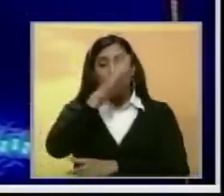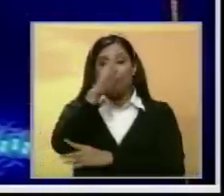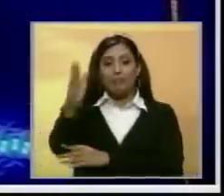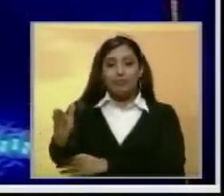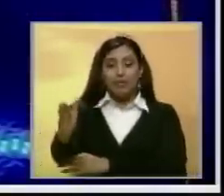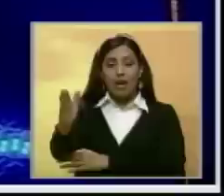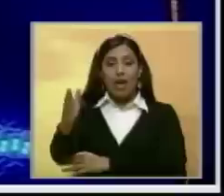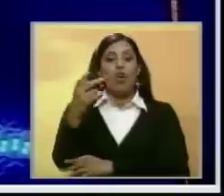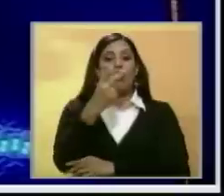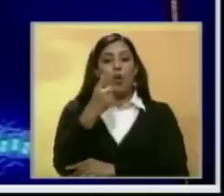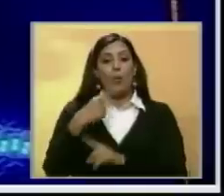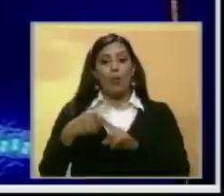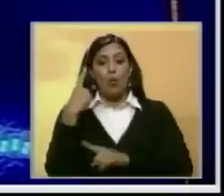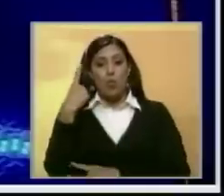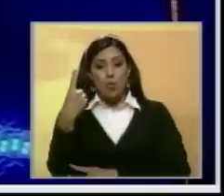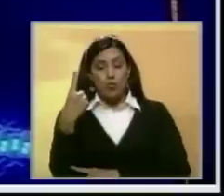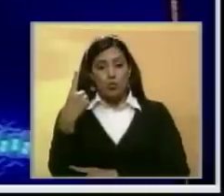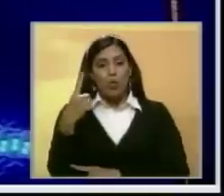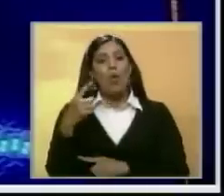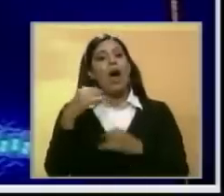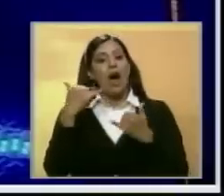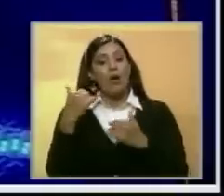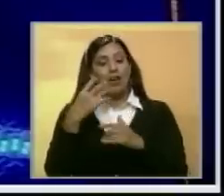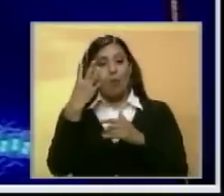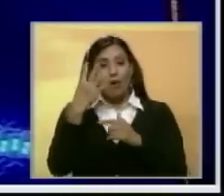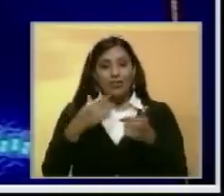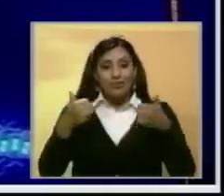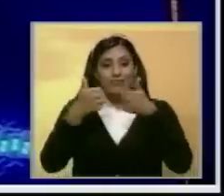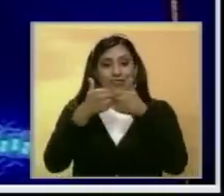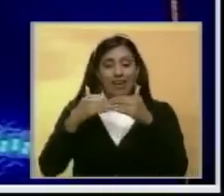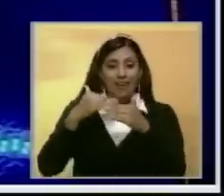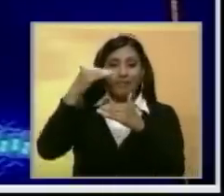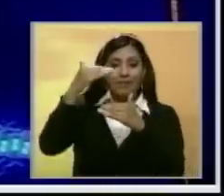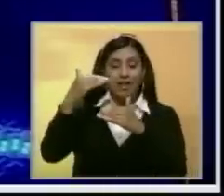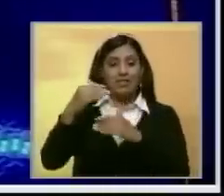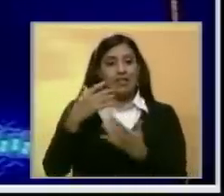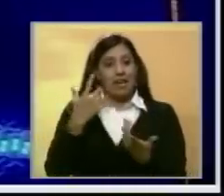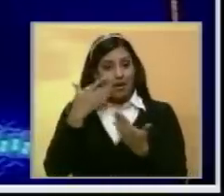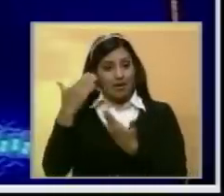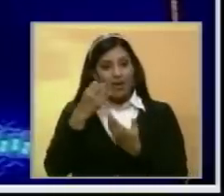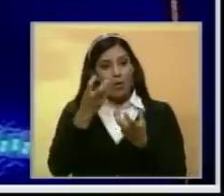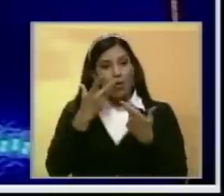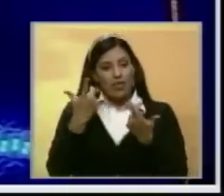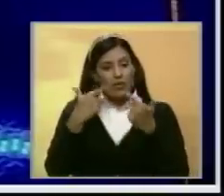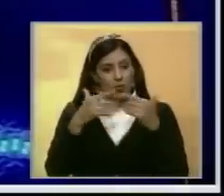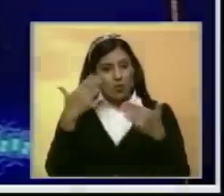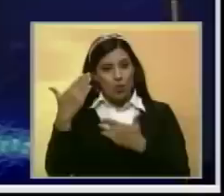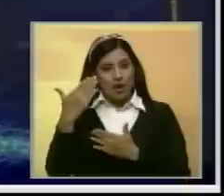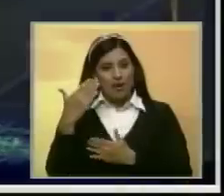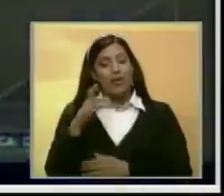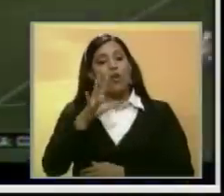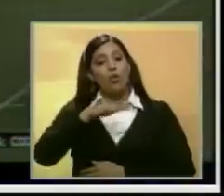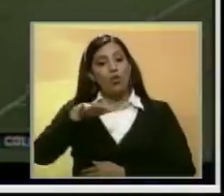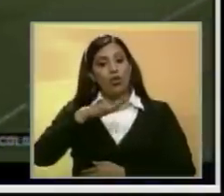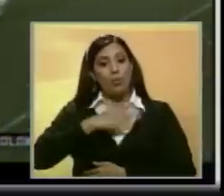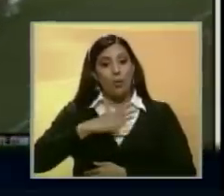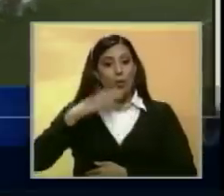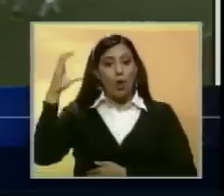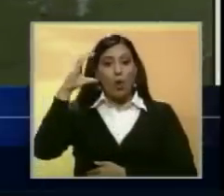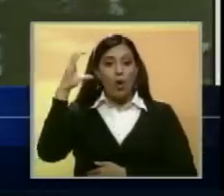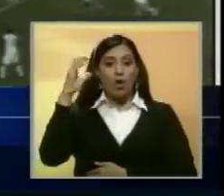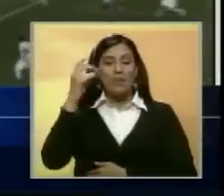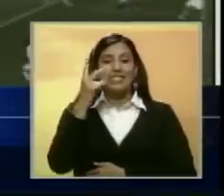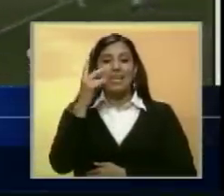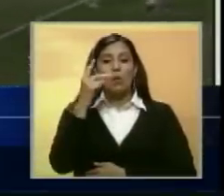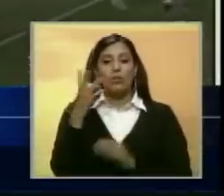Paraguay 2-1 y es el primer equipo en avanzar a los cuartos de final de la Copa América Centenario. Vamos al estadio Rose Bowl de Pasadena, donde los cafeteros lograron